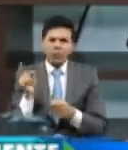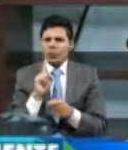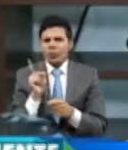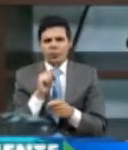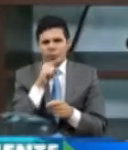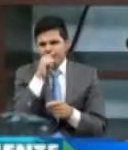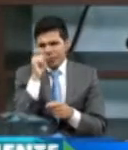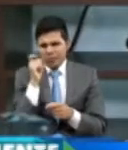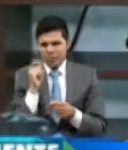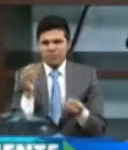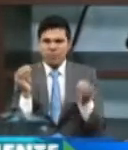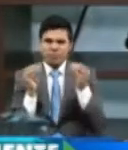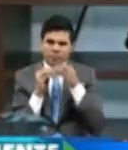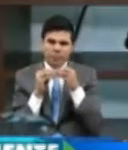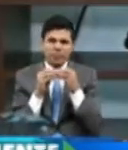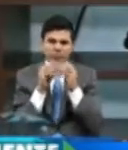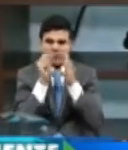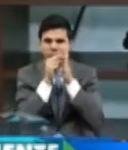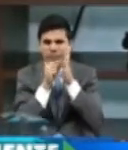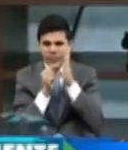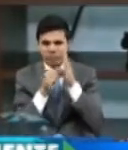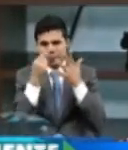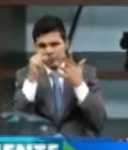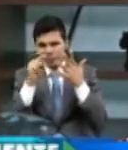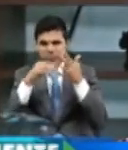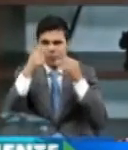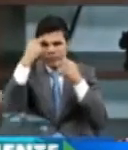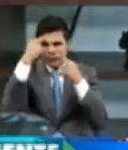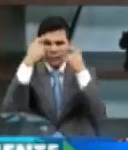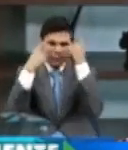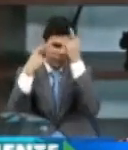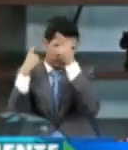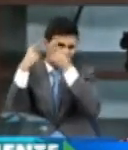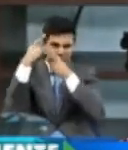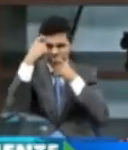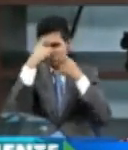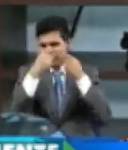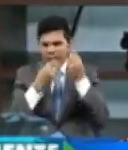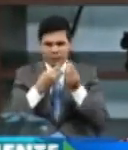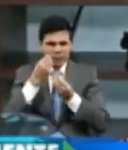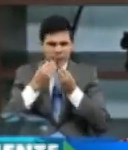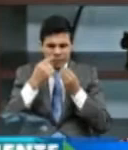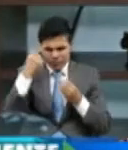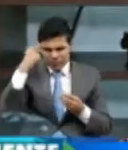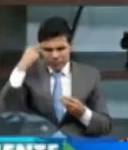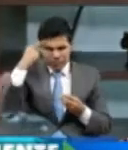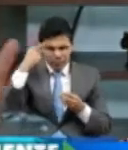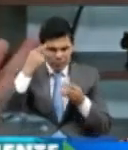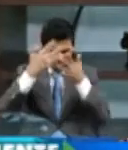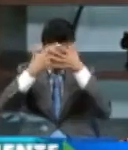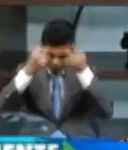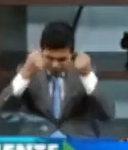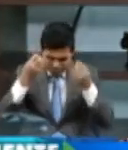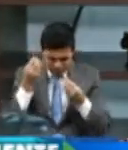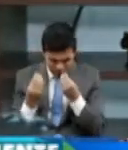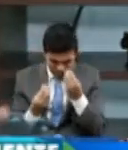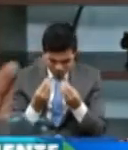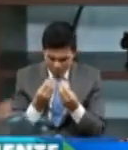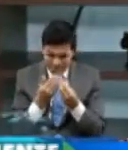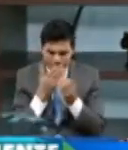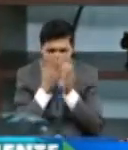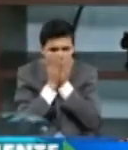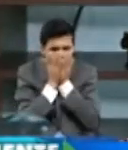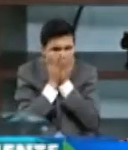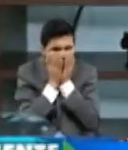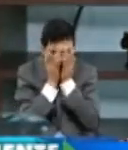Y muchas veces pues pasaron muchas cosas por la cabeza. Uno decía, uno aquí encerrado ya, se me acabó